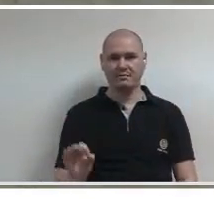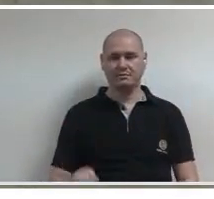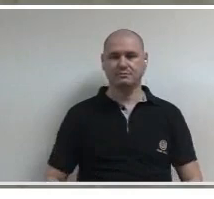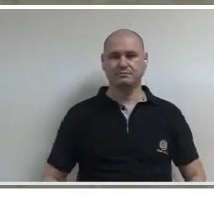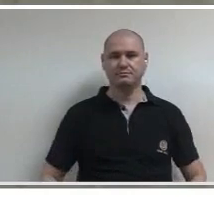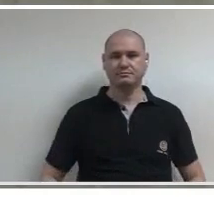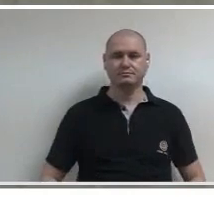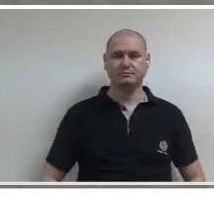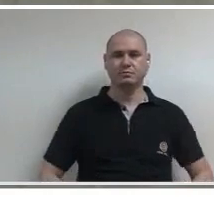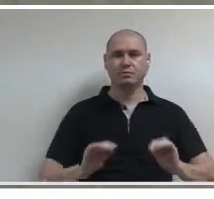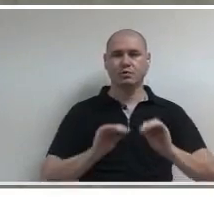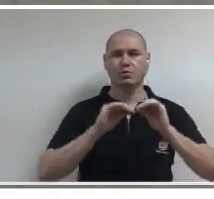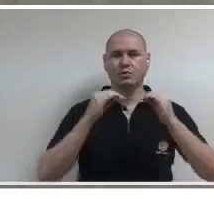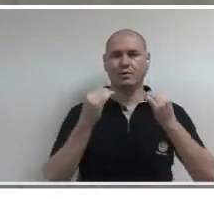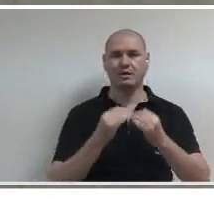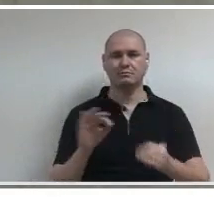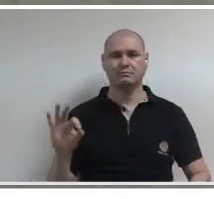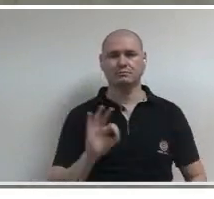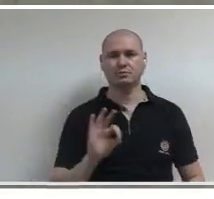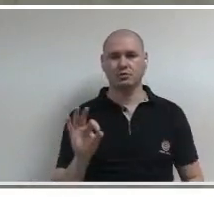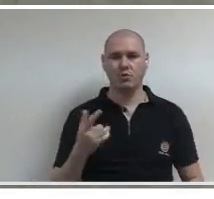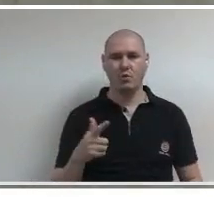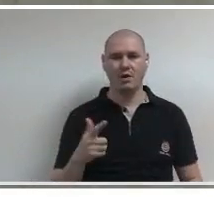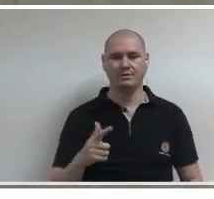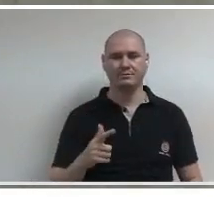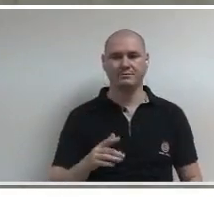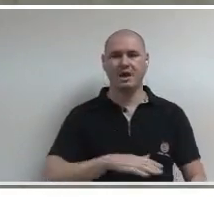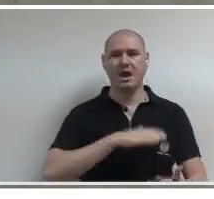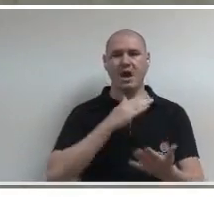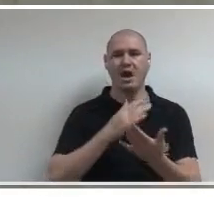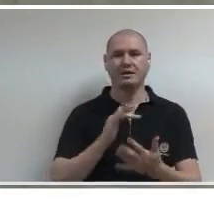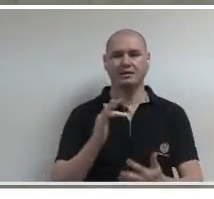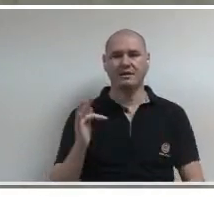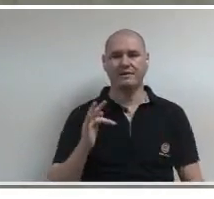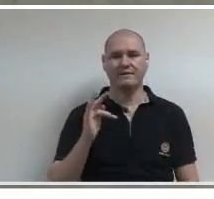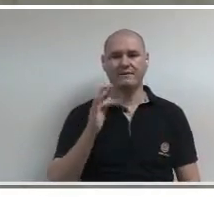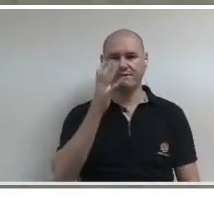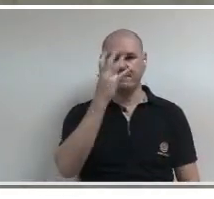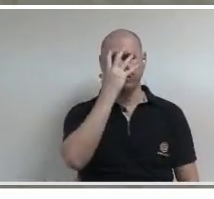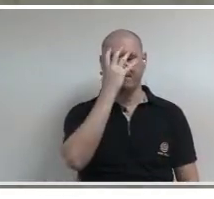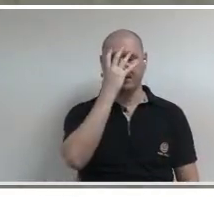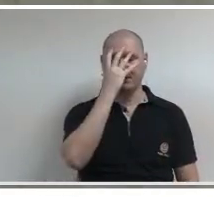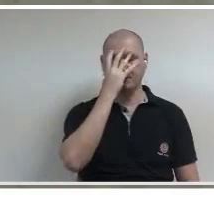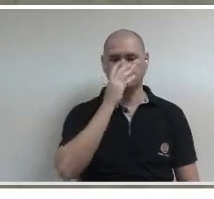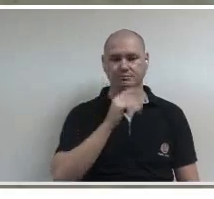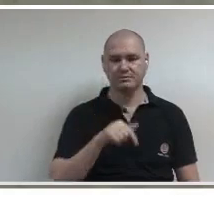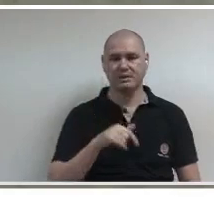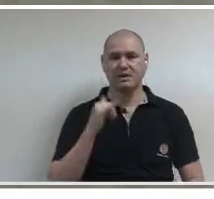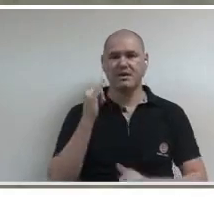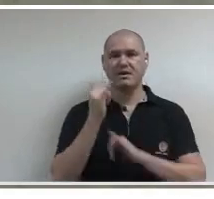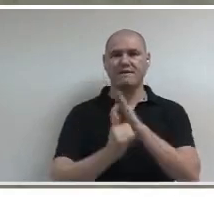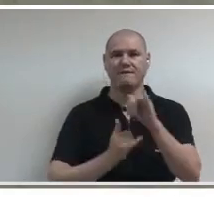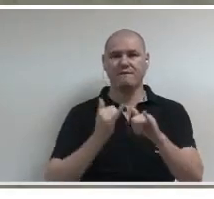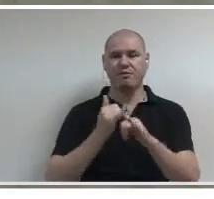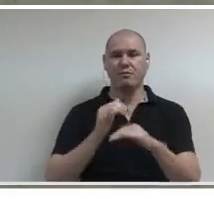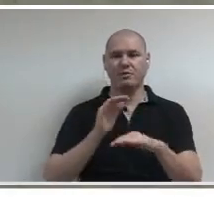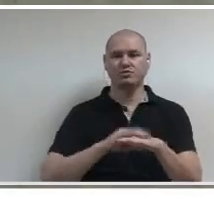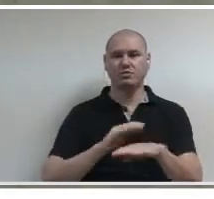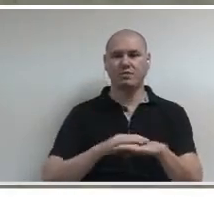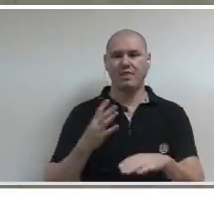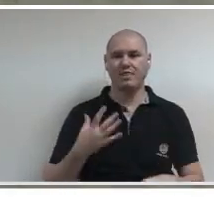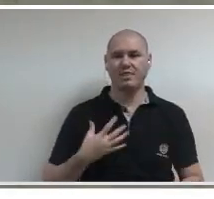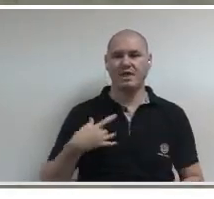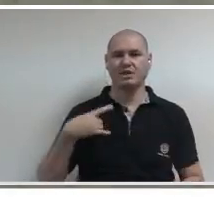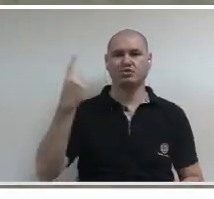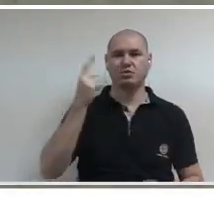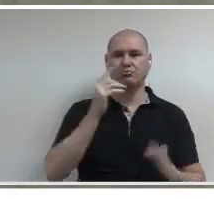Neina, hueteri ya huere con marzo pe. Neina y DJ Coa, Neina. Ja, febrero pe, vende ya huere con Neina. Pensáramos Coa,